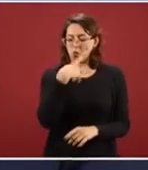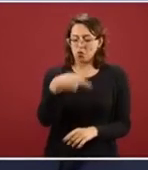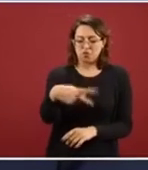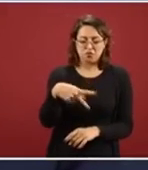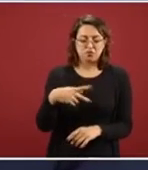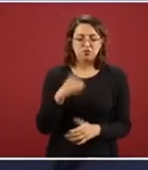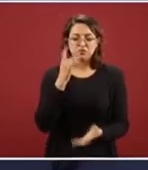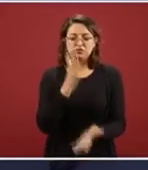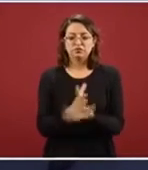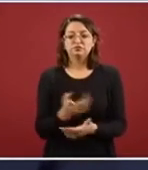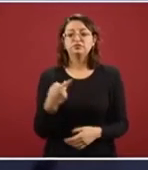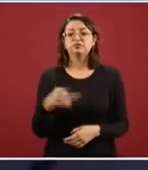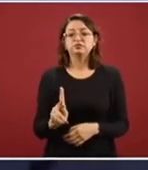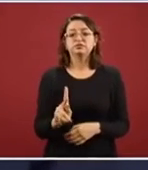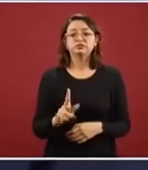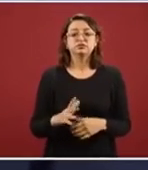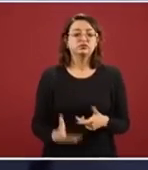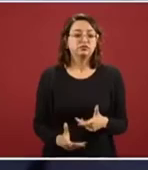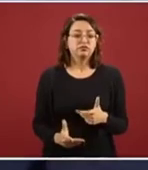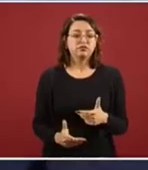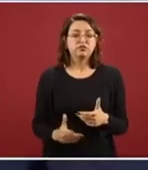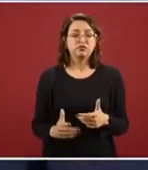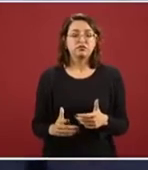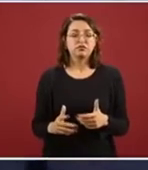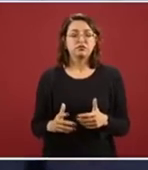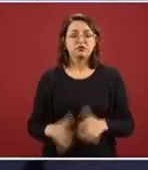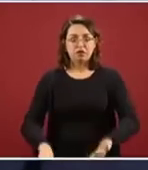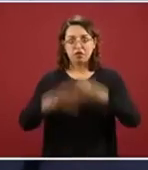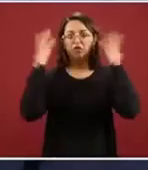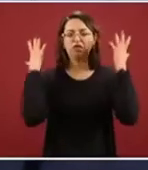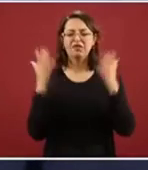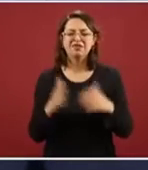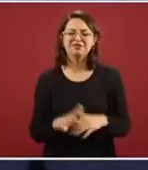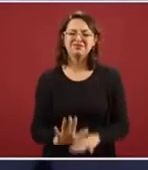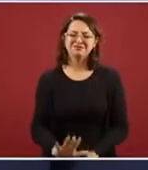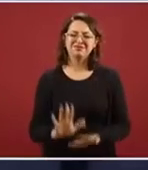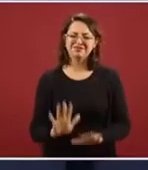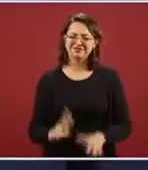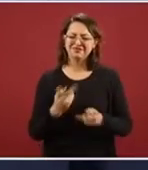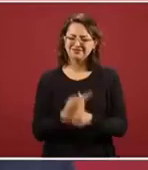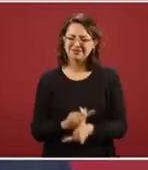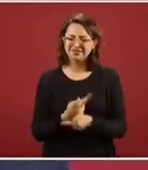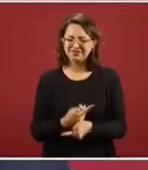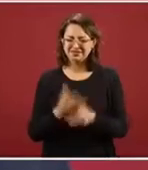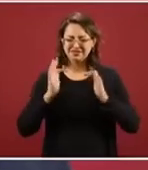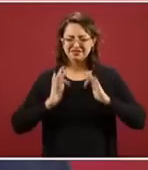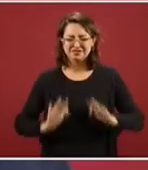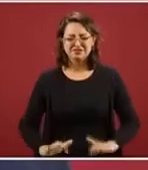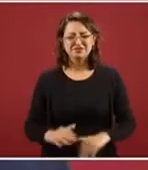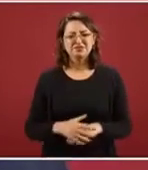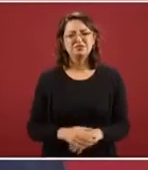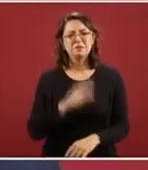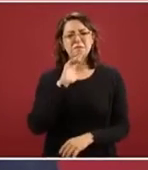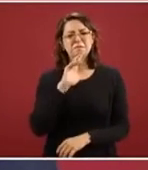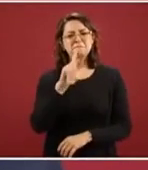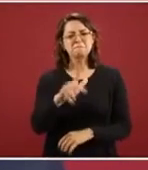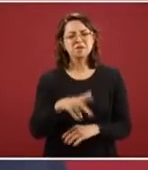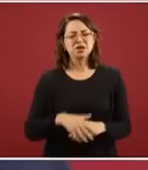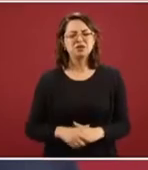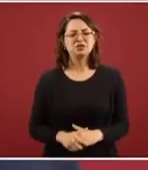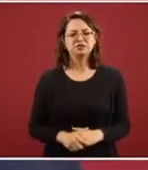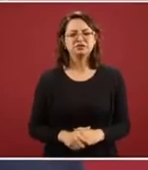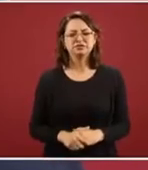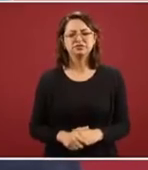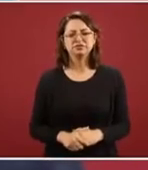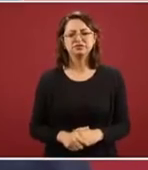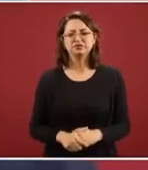Pero no nos adelantemos, vamos a esperar, eso es lo mejor, ¿sí? Es